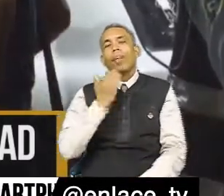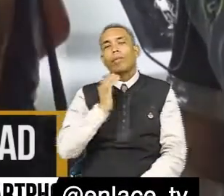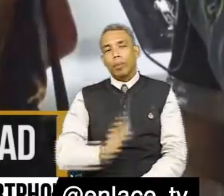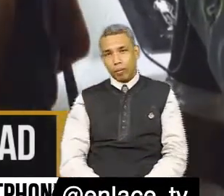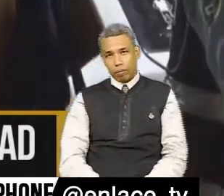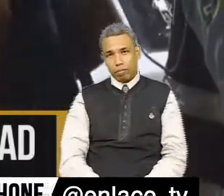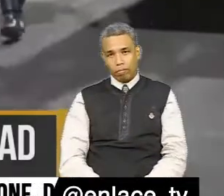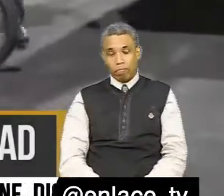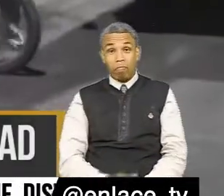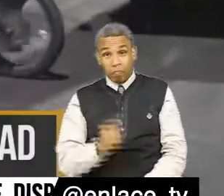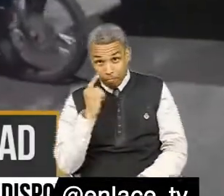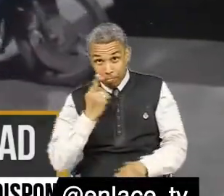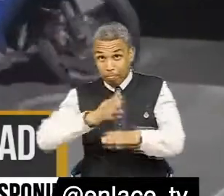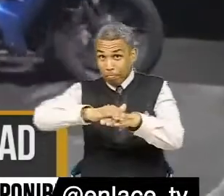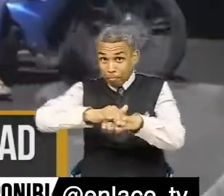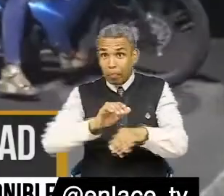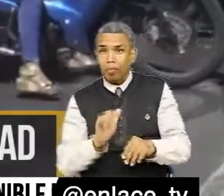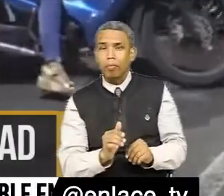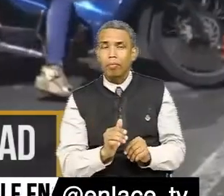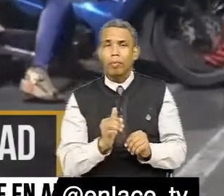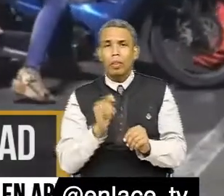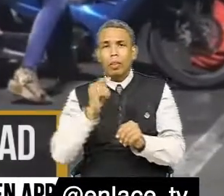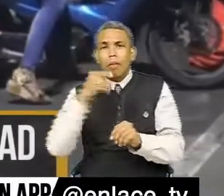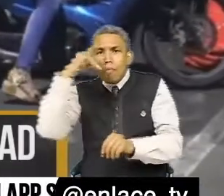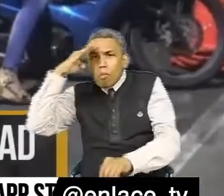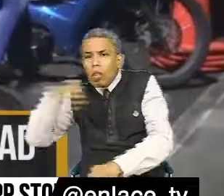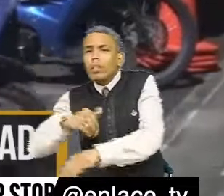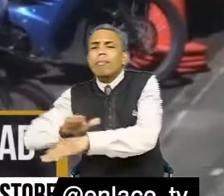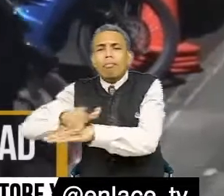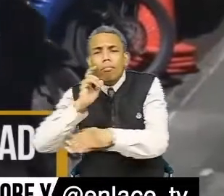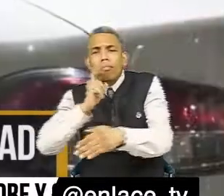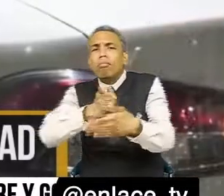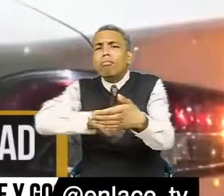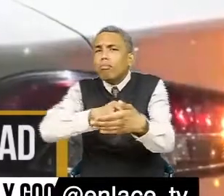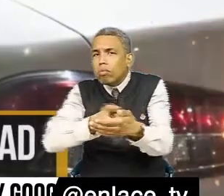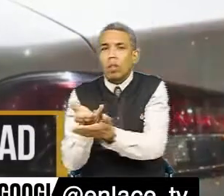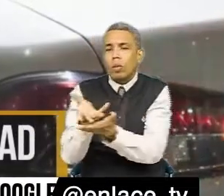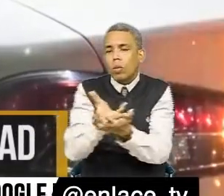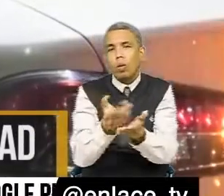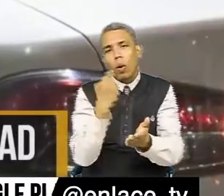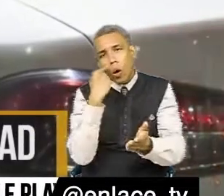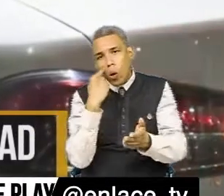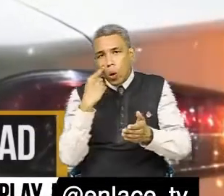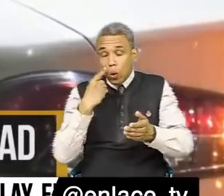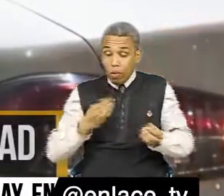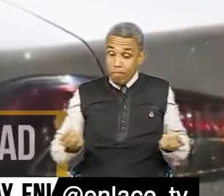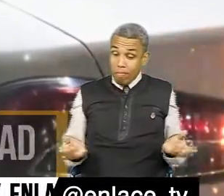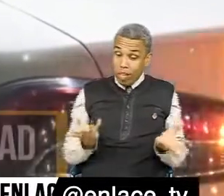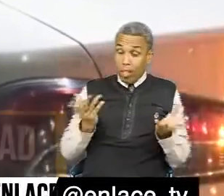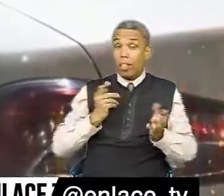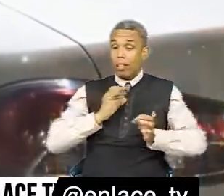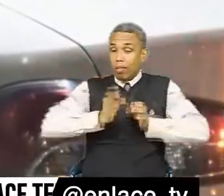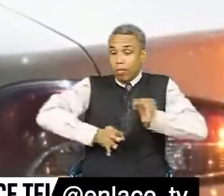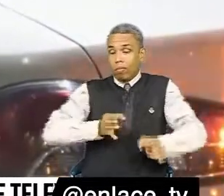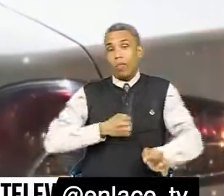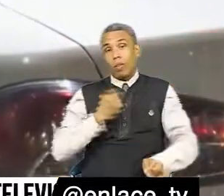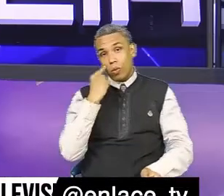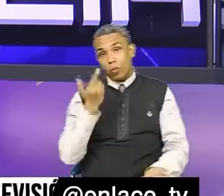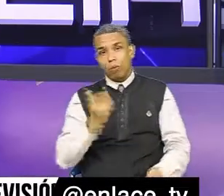ciudad al contrario se hacen para concientizar a todos los ciudadanos que hacen uso de las vías sobre la importancia de la